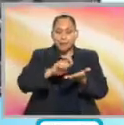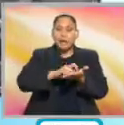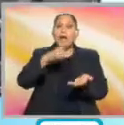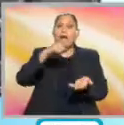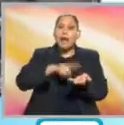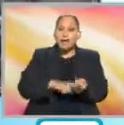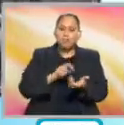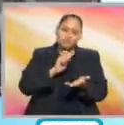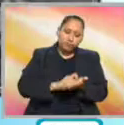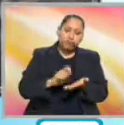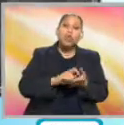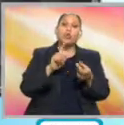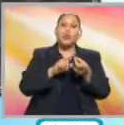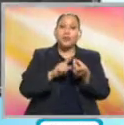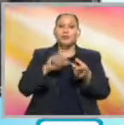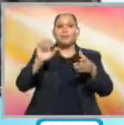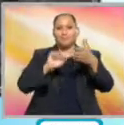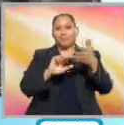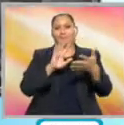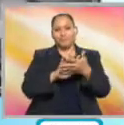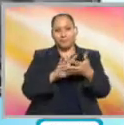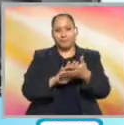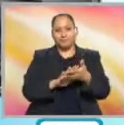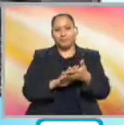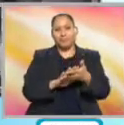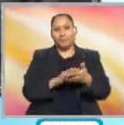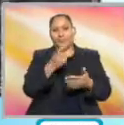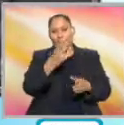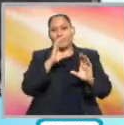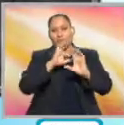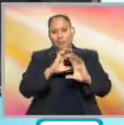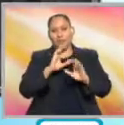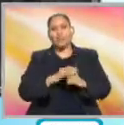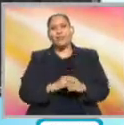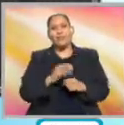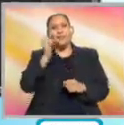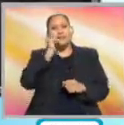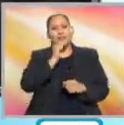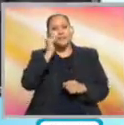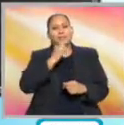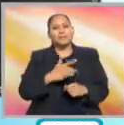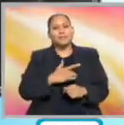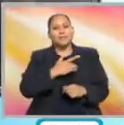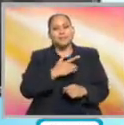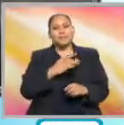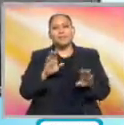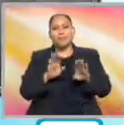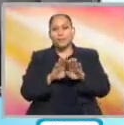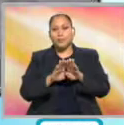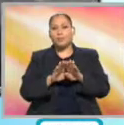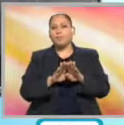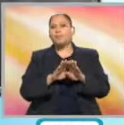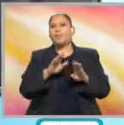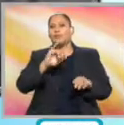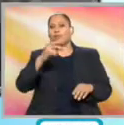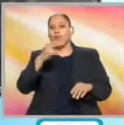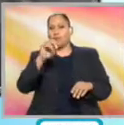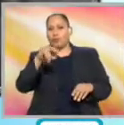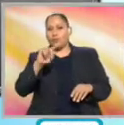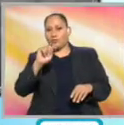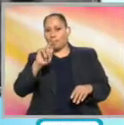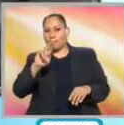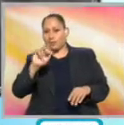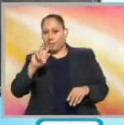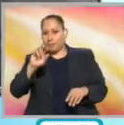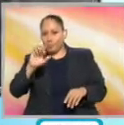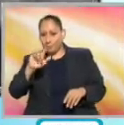hago? ¿Qué hago? Bueno, pues voy a escribir esta que se llama You Never Can Tell, también Siempre te conocida vas a como C'est sentir la Vie. como Uma Thurman o como John Travolta. Claro. Y Sí, la la hicieron Pulp famosa.